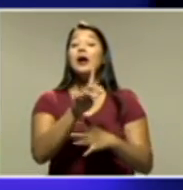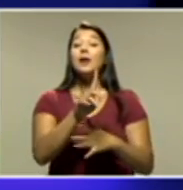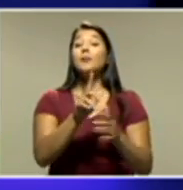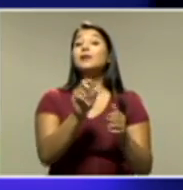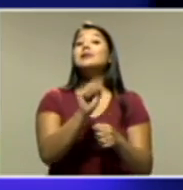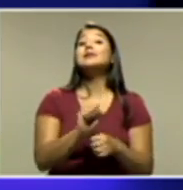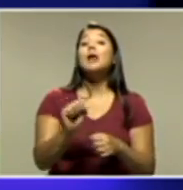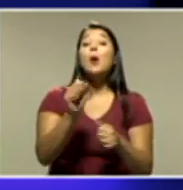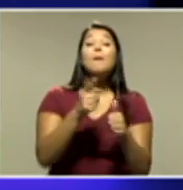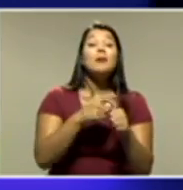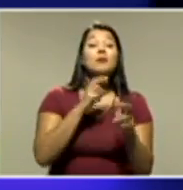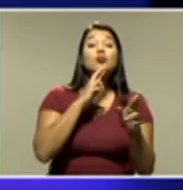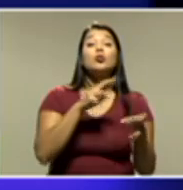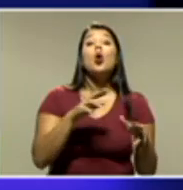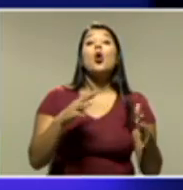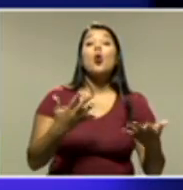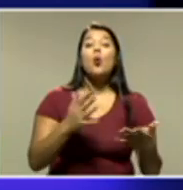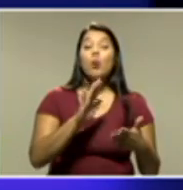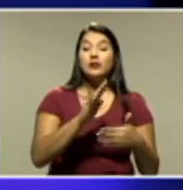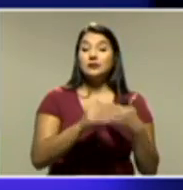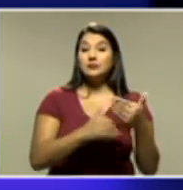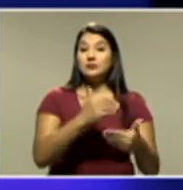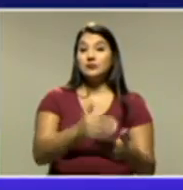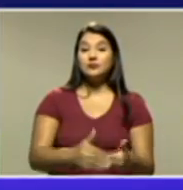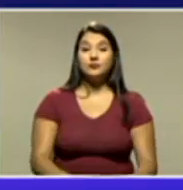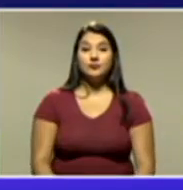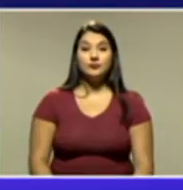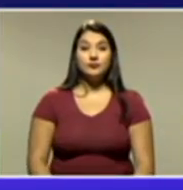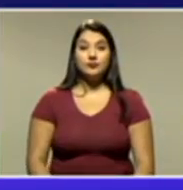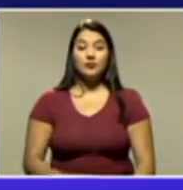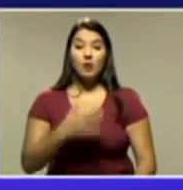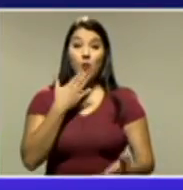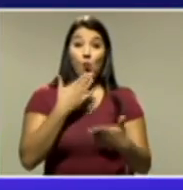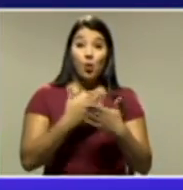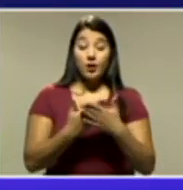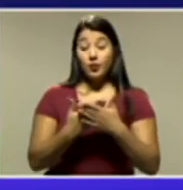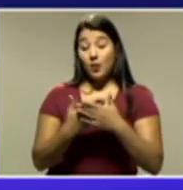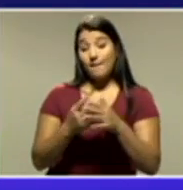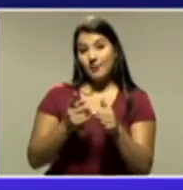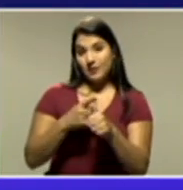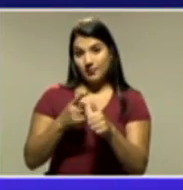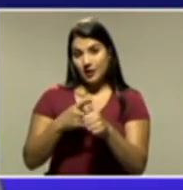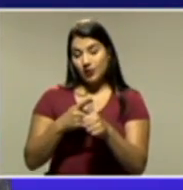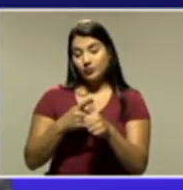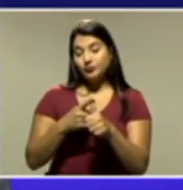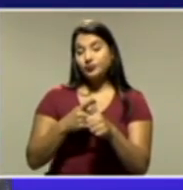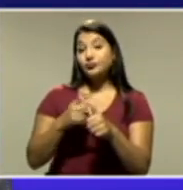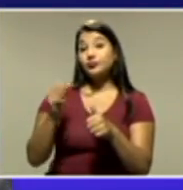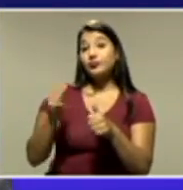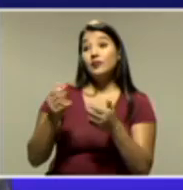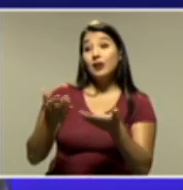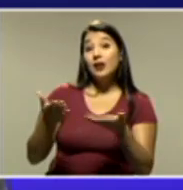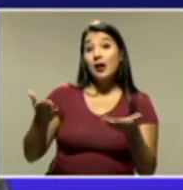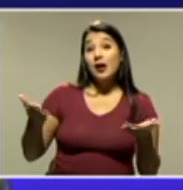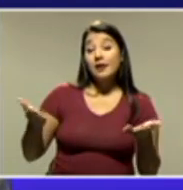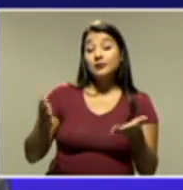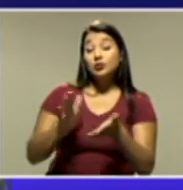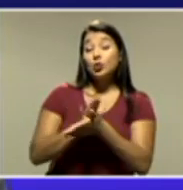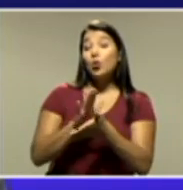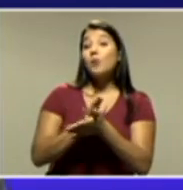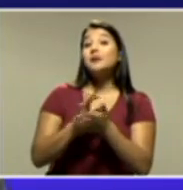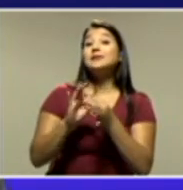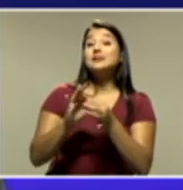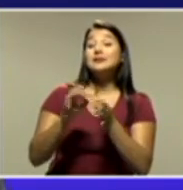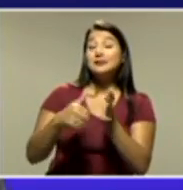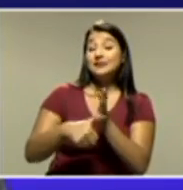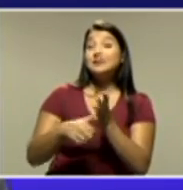primeros resultados, cómo va a ser esa dinámica. Bueno, en cuanto a lo primero, básicamente el material electoral ya está en manos de las juntas